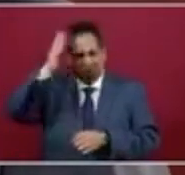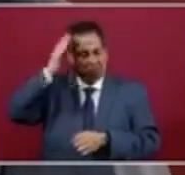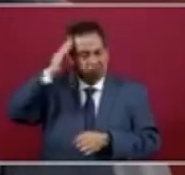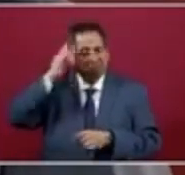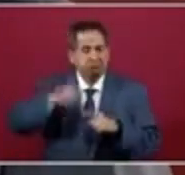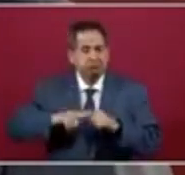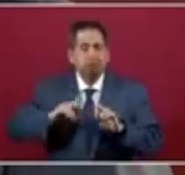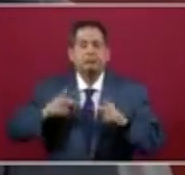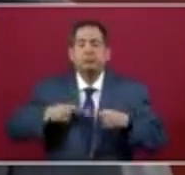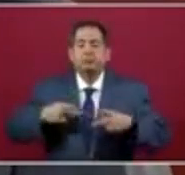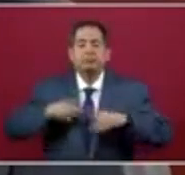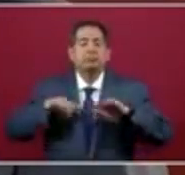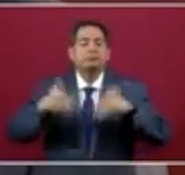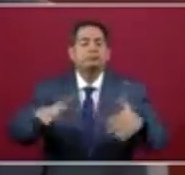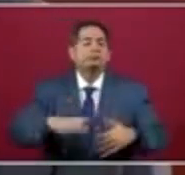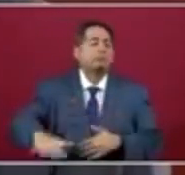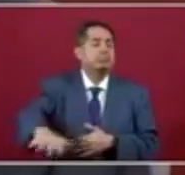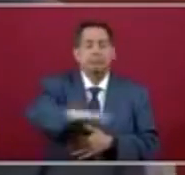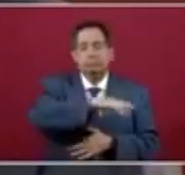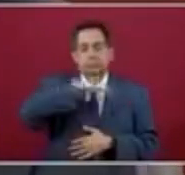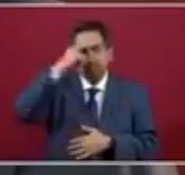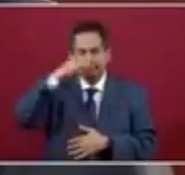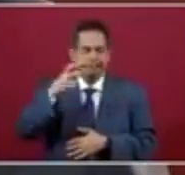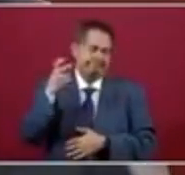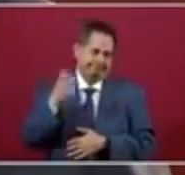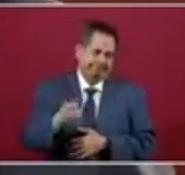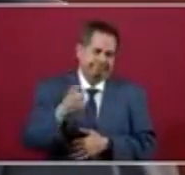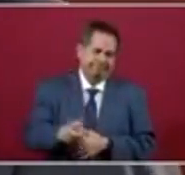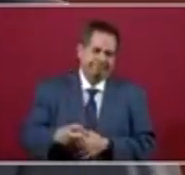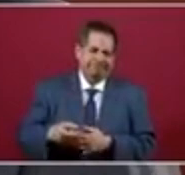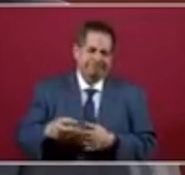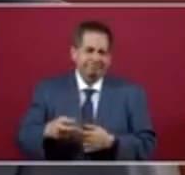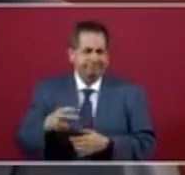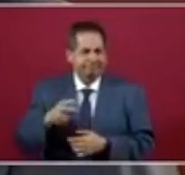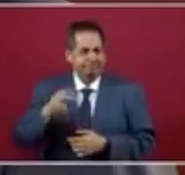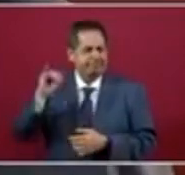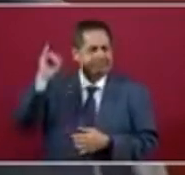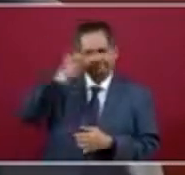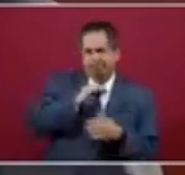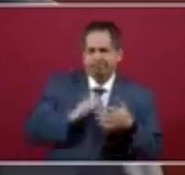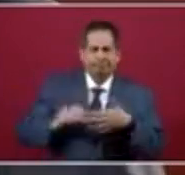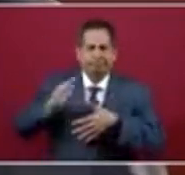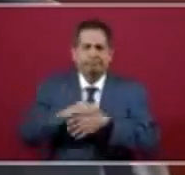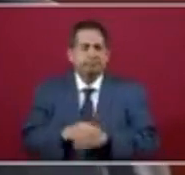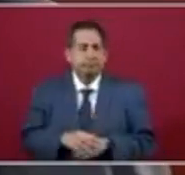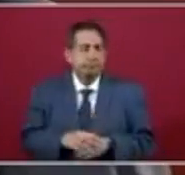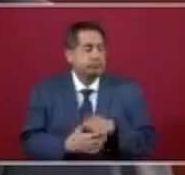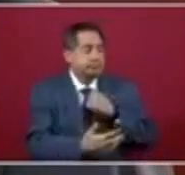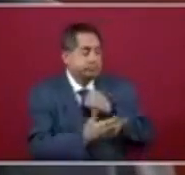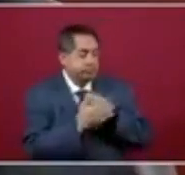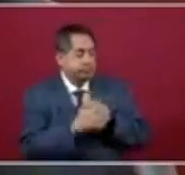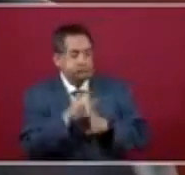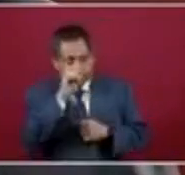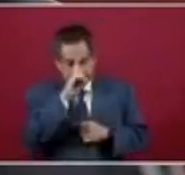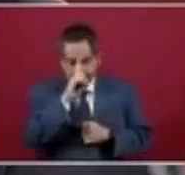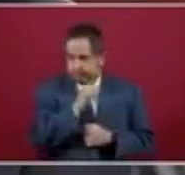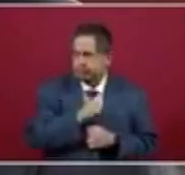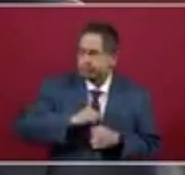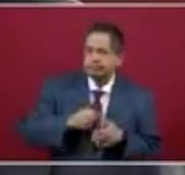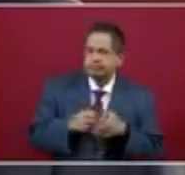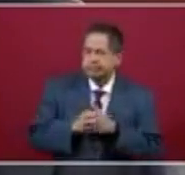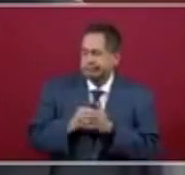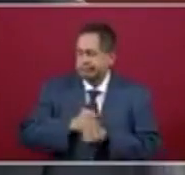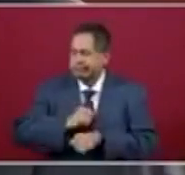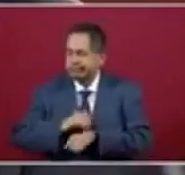México. No valen las recomendaciones, el influyentismo,